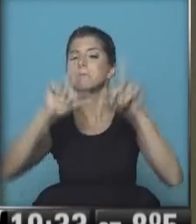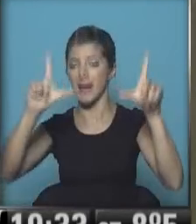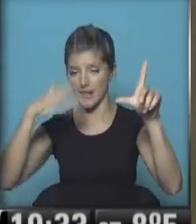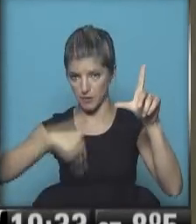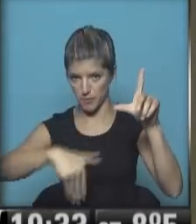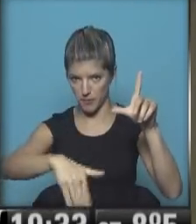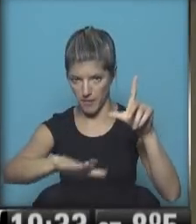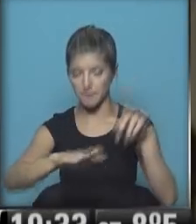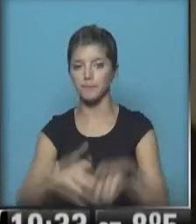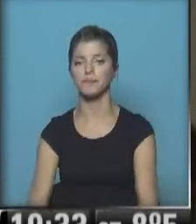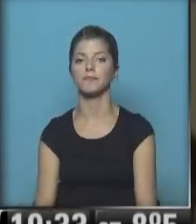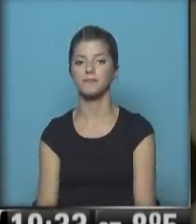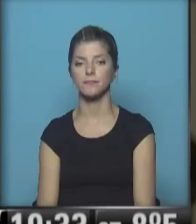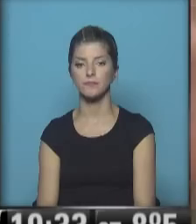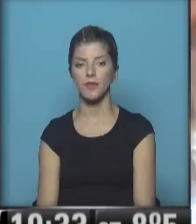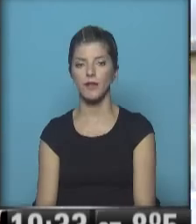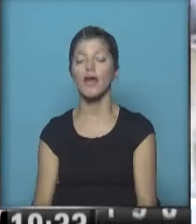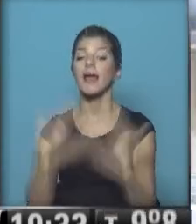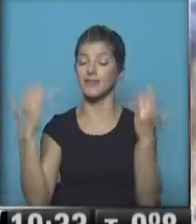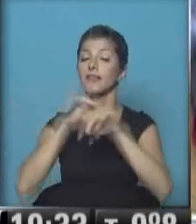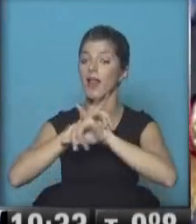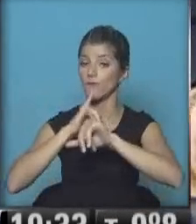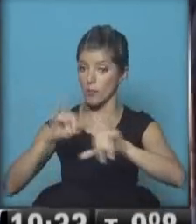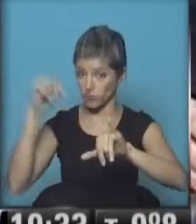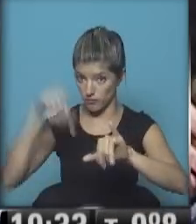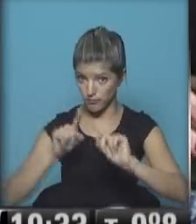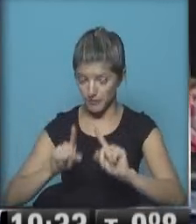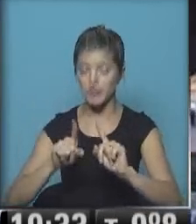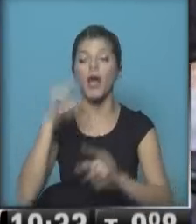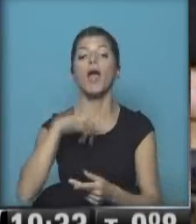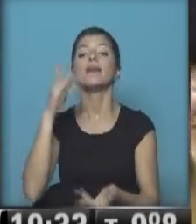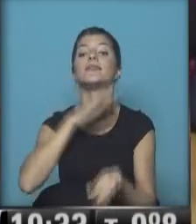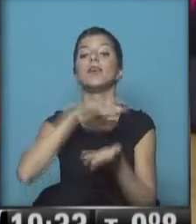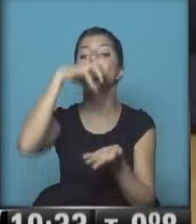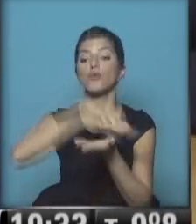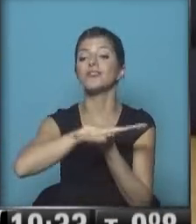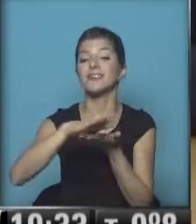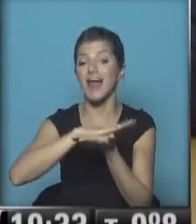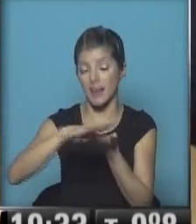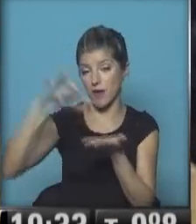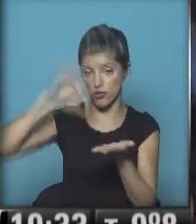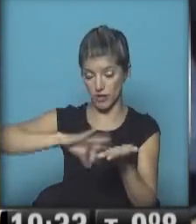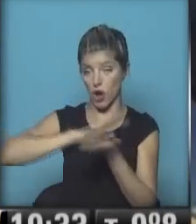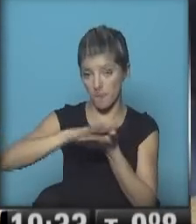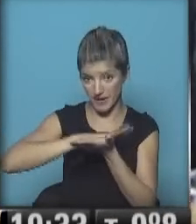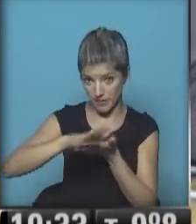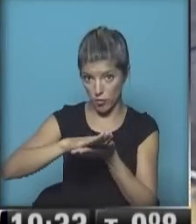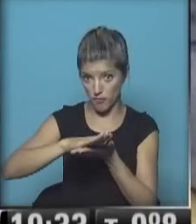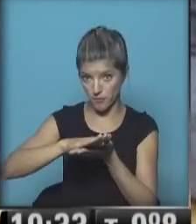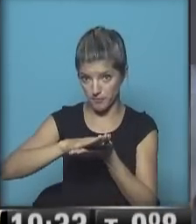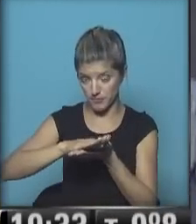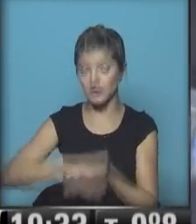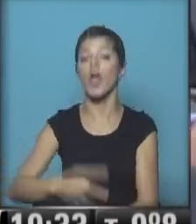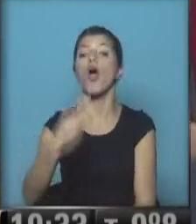dando a partir de la información que vamos señalando. Bueno, Consejo del Salario Mínimo Vital y Móvil.